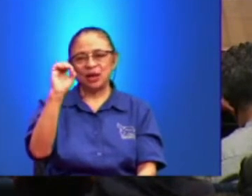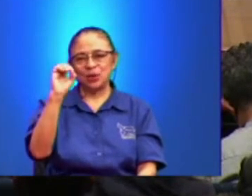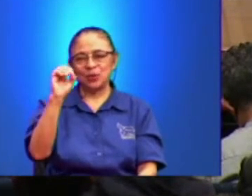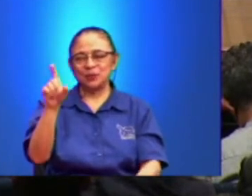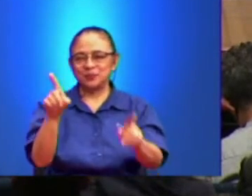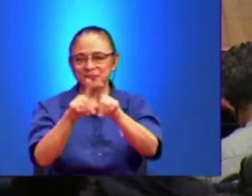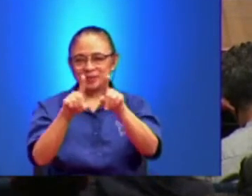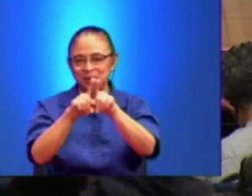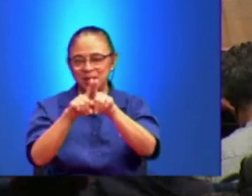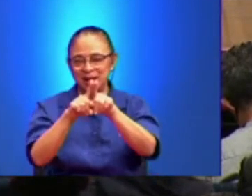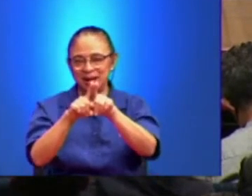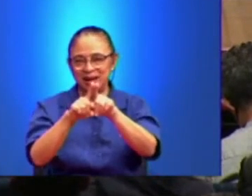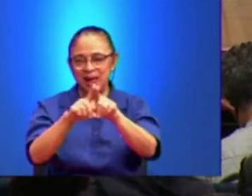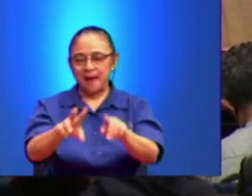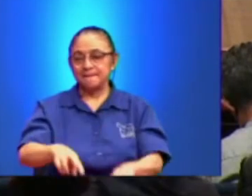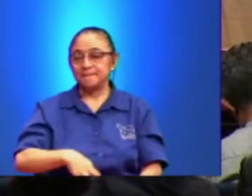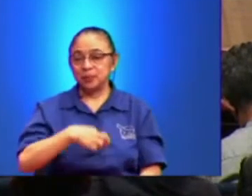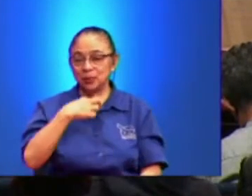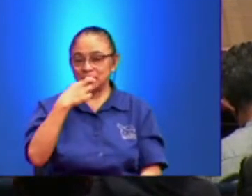entonces